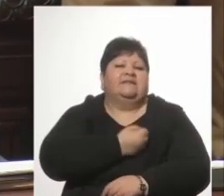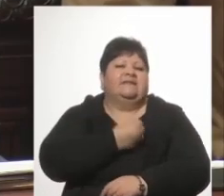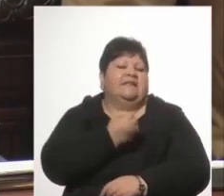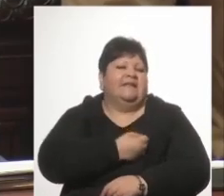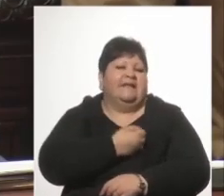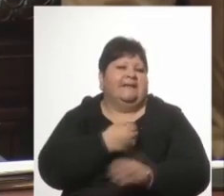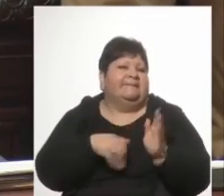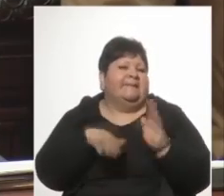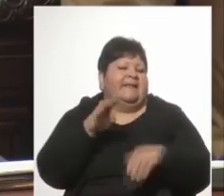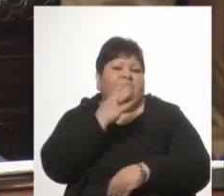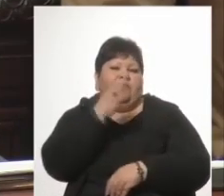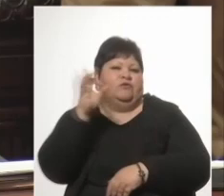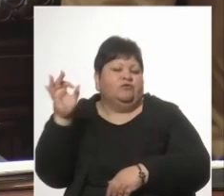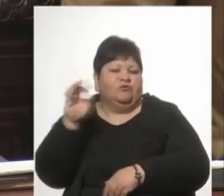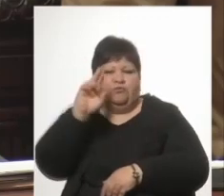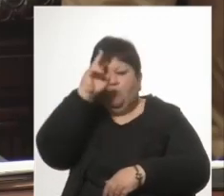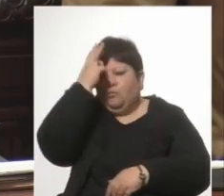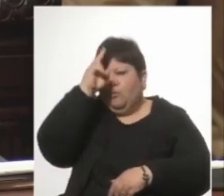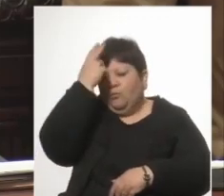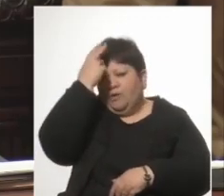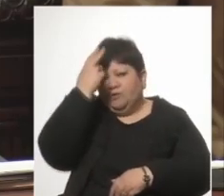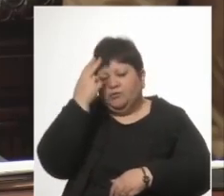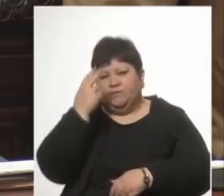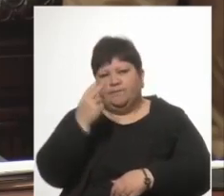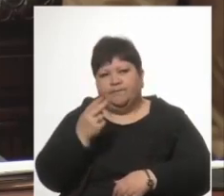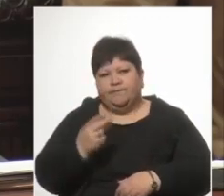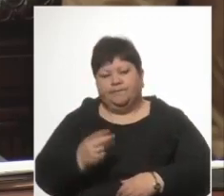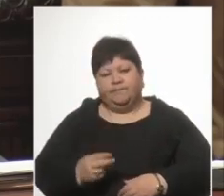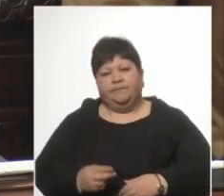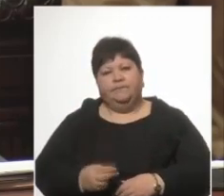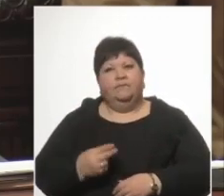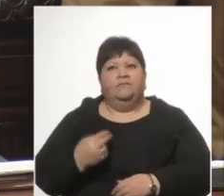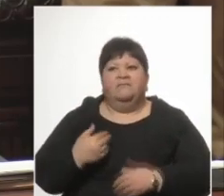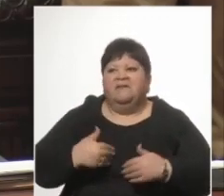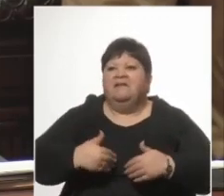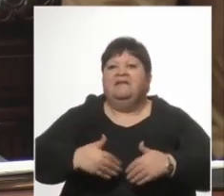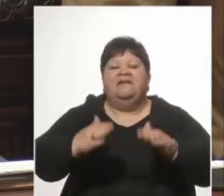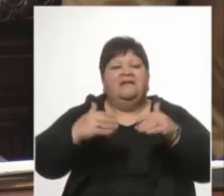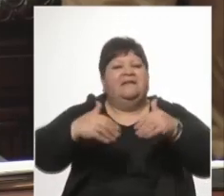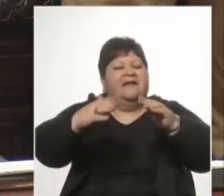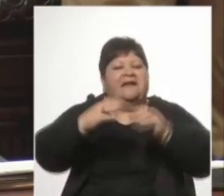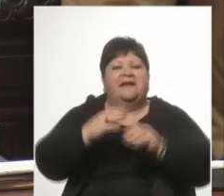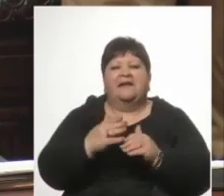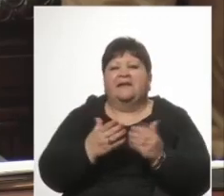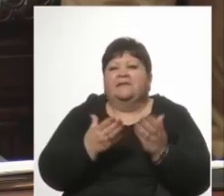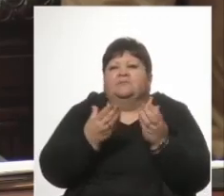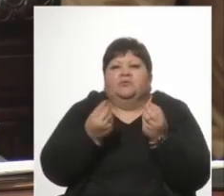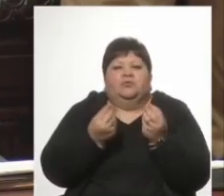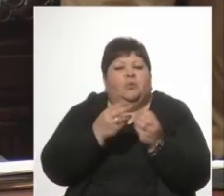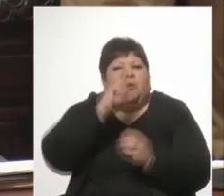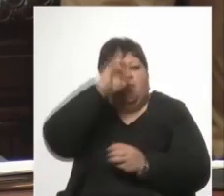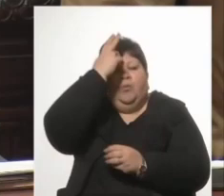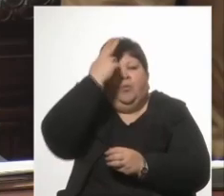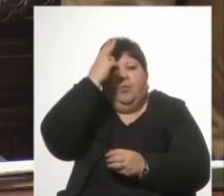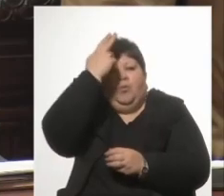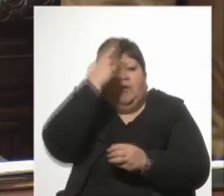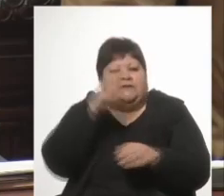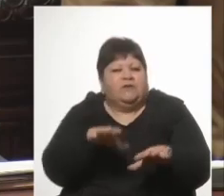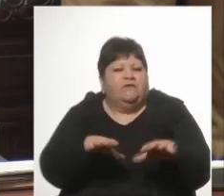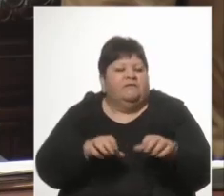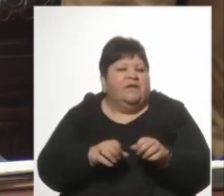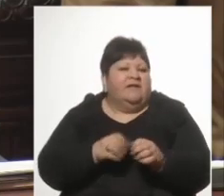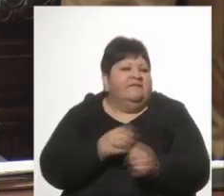número del año pasado, que permite miles de uruguayos viviendo en condiciones indignas